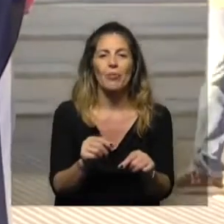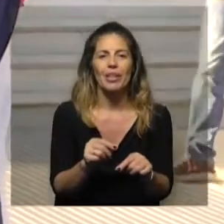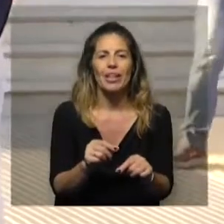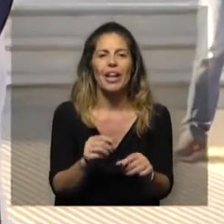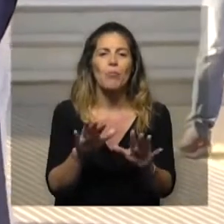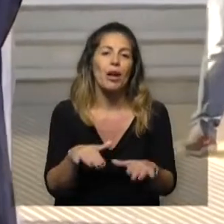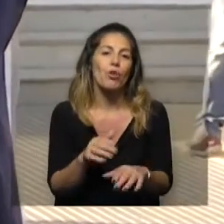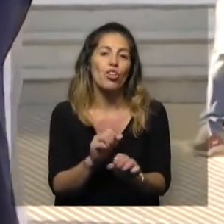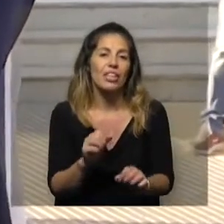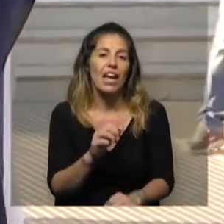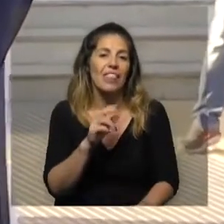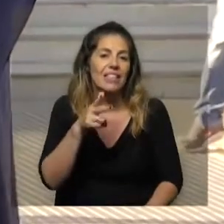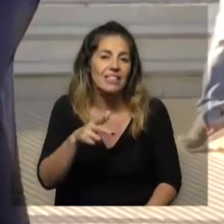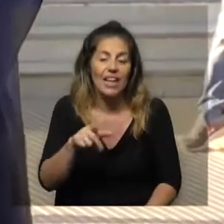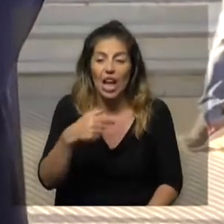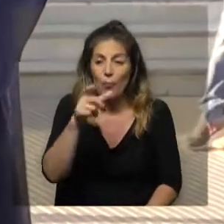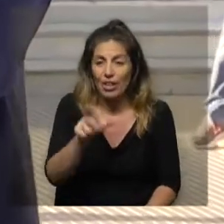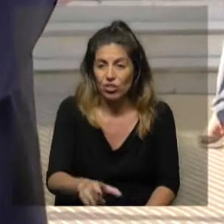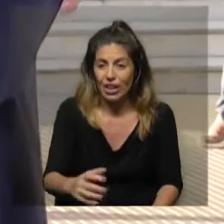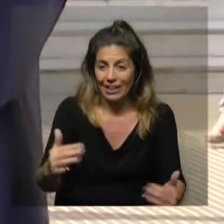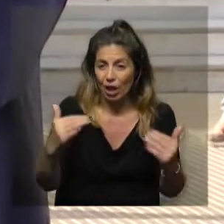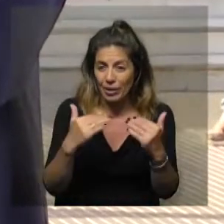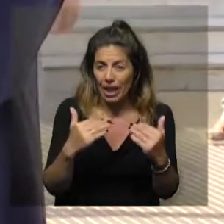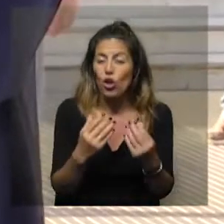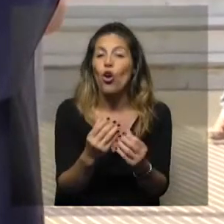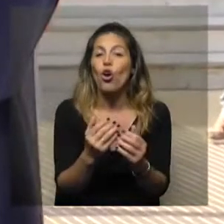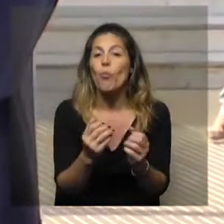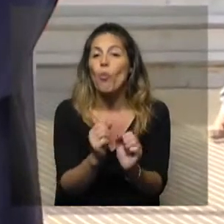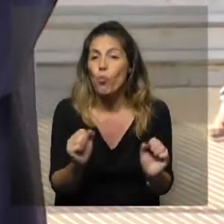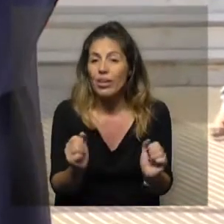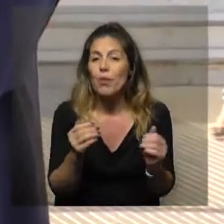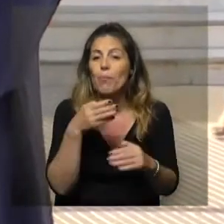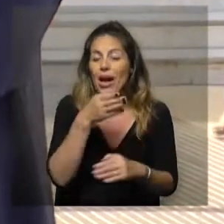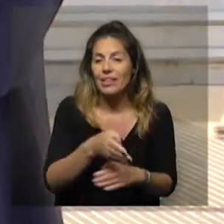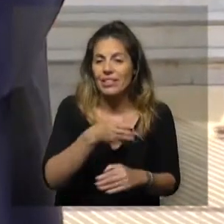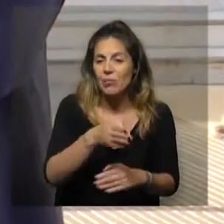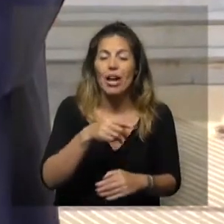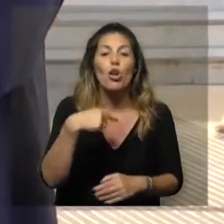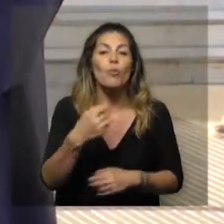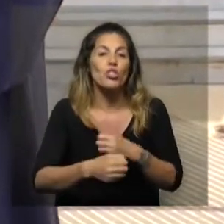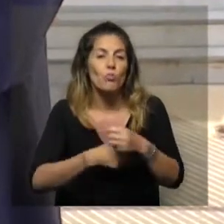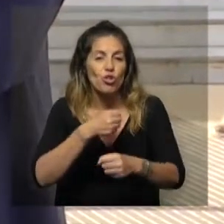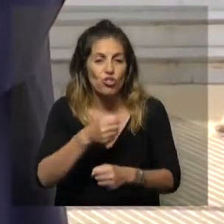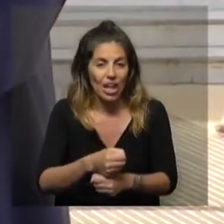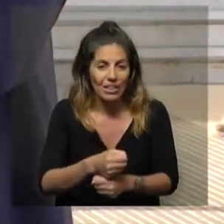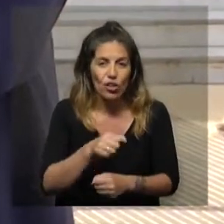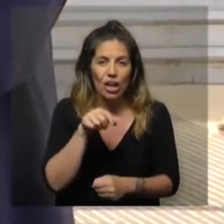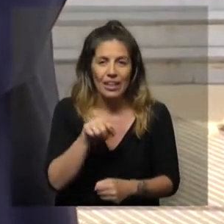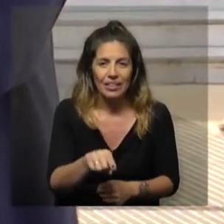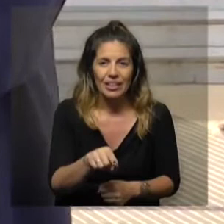podrías decir a la gente que está del otro lado Cómo pueden participar los próximos años de